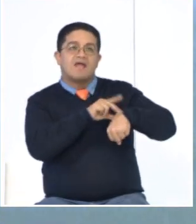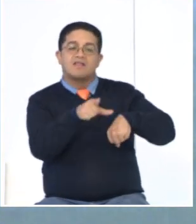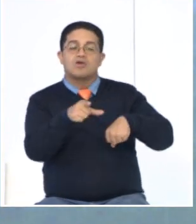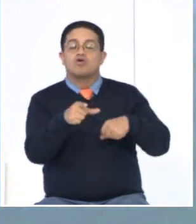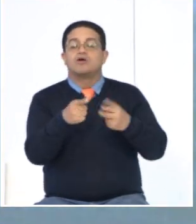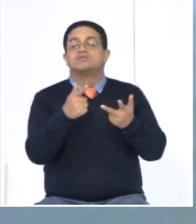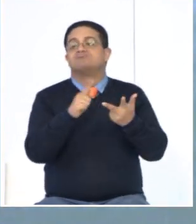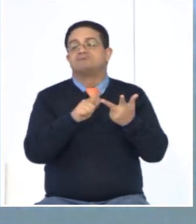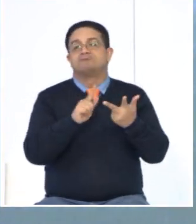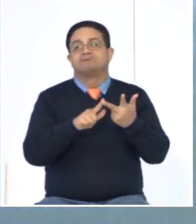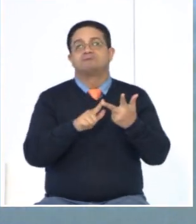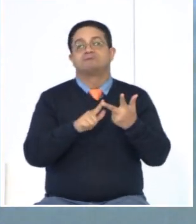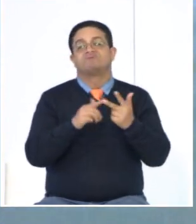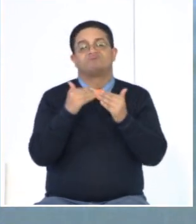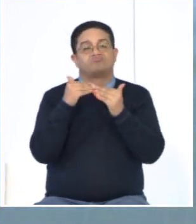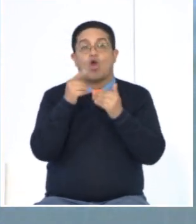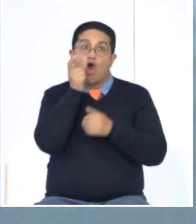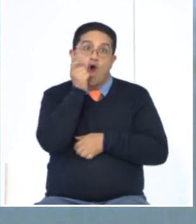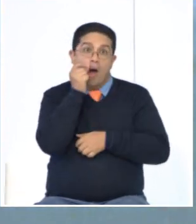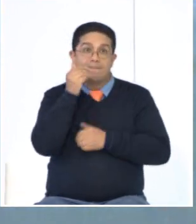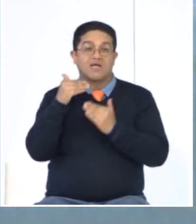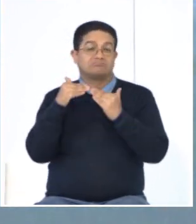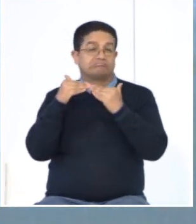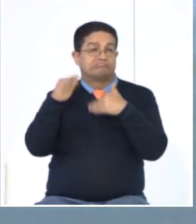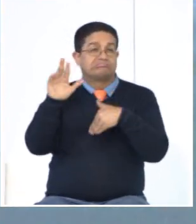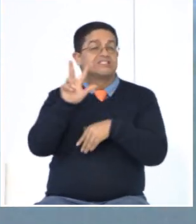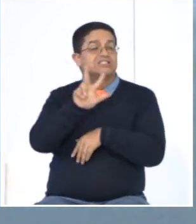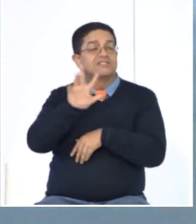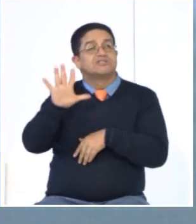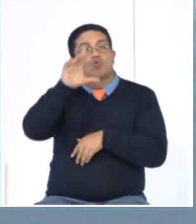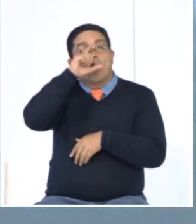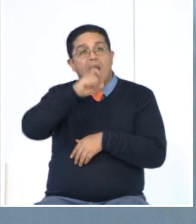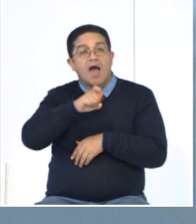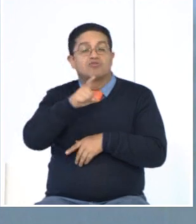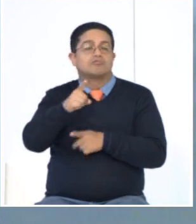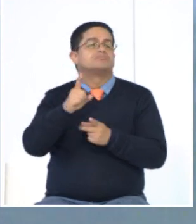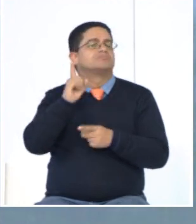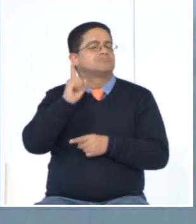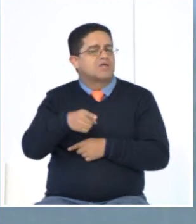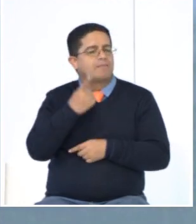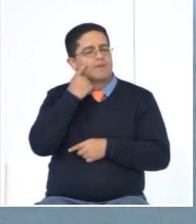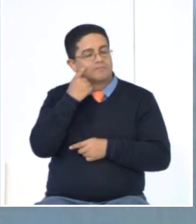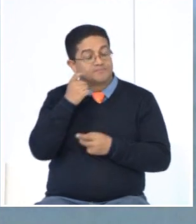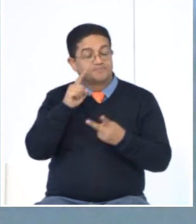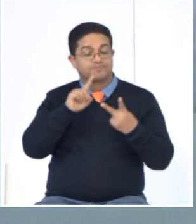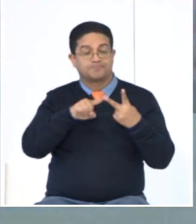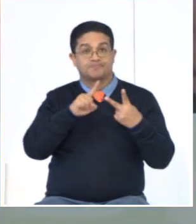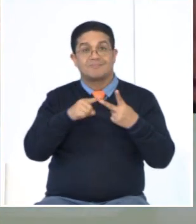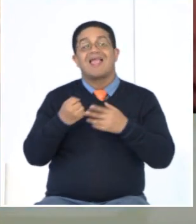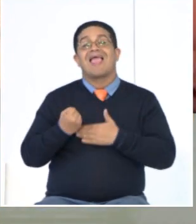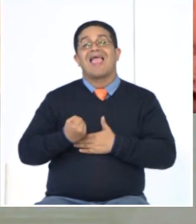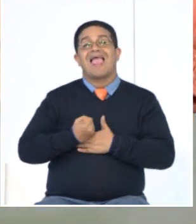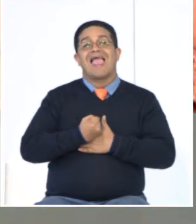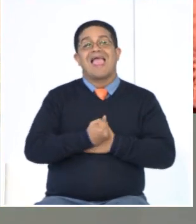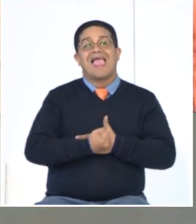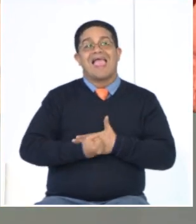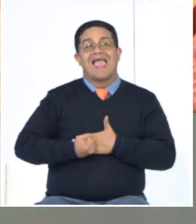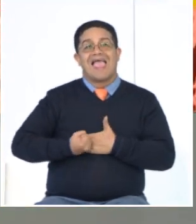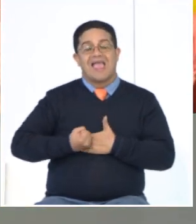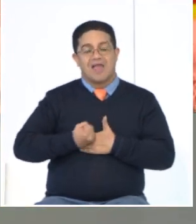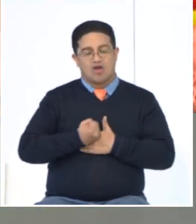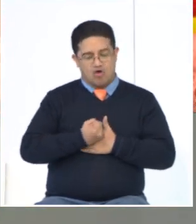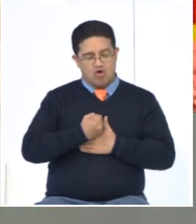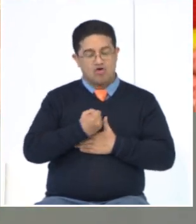todo hombre por encima de los 35 años, debe acudir al urólogo de forma rutinaria. Luego tenemos la ecografía